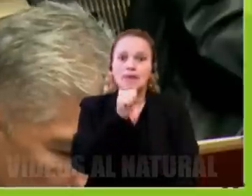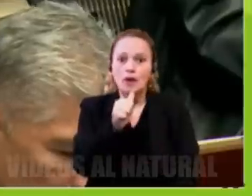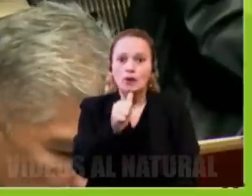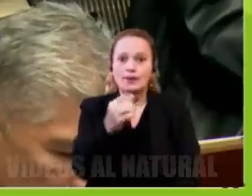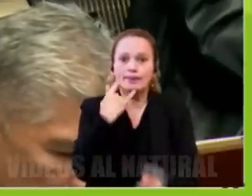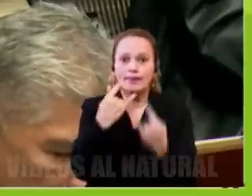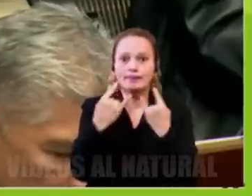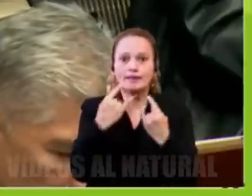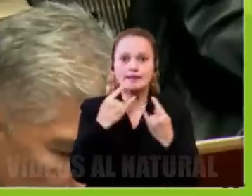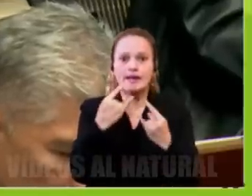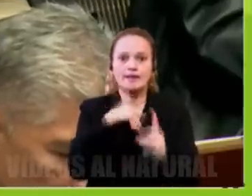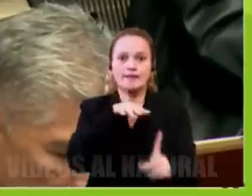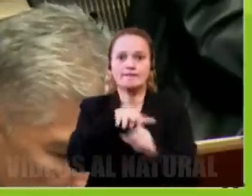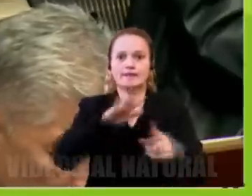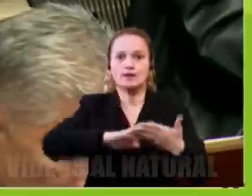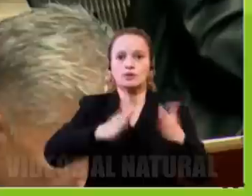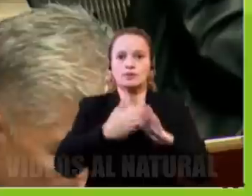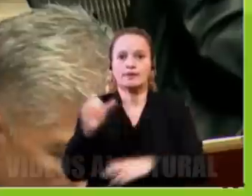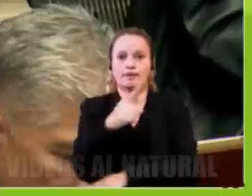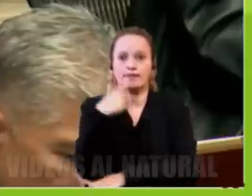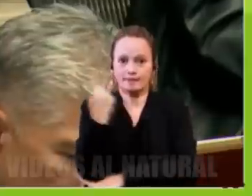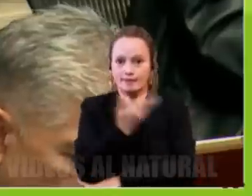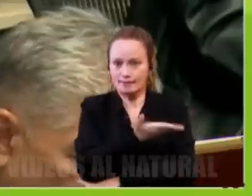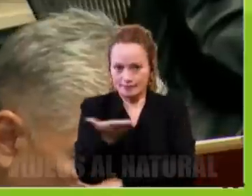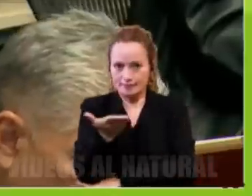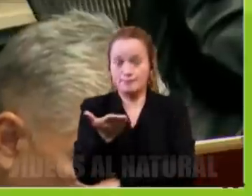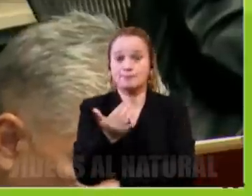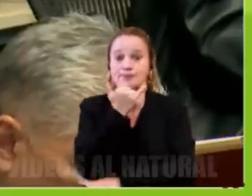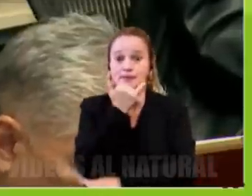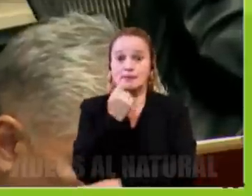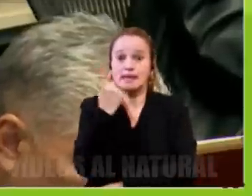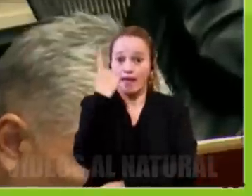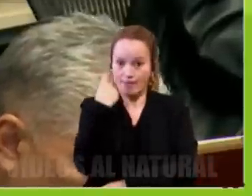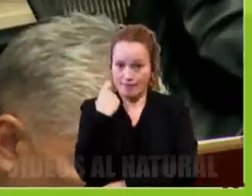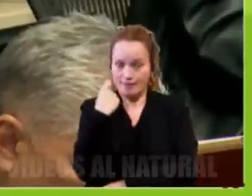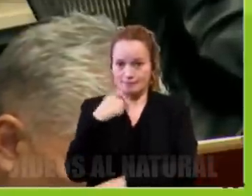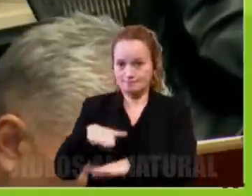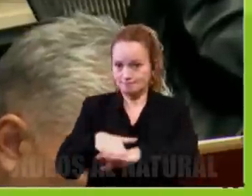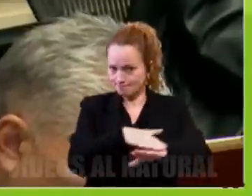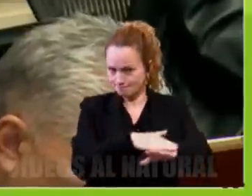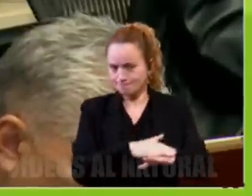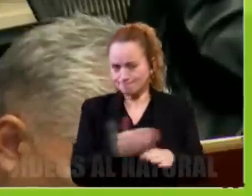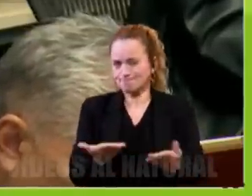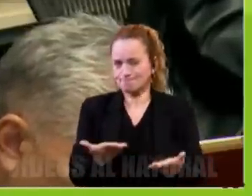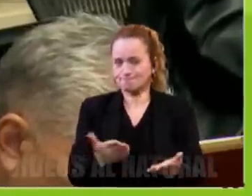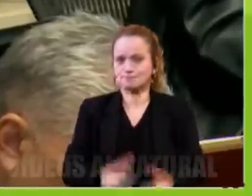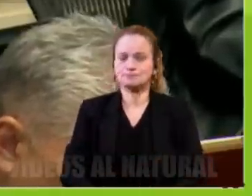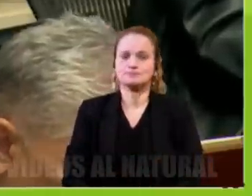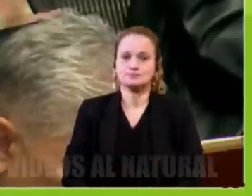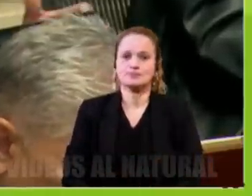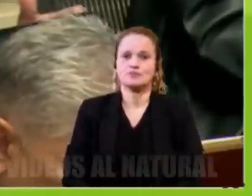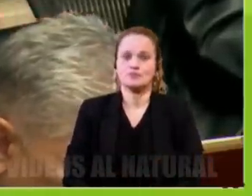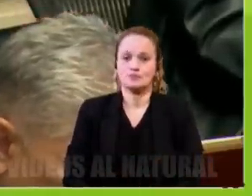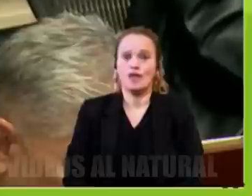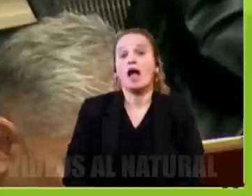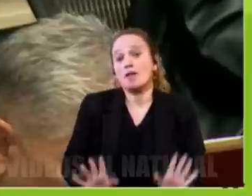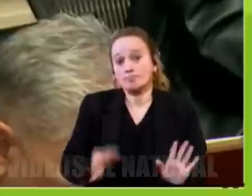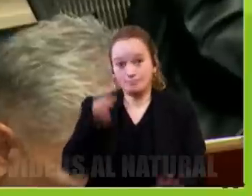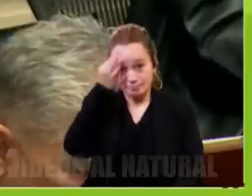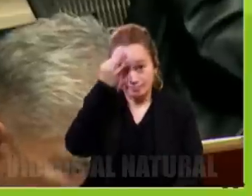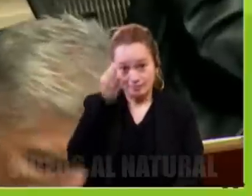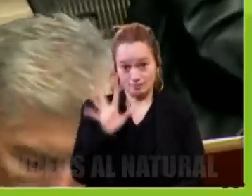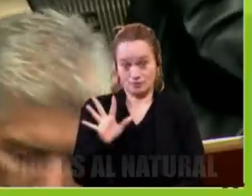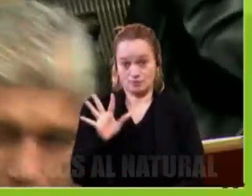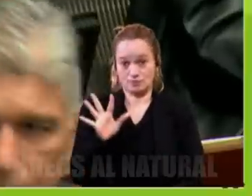el interés de asustar a la comunidad. Lo que pasó ayer señalando que habría